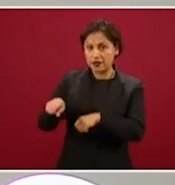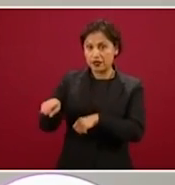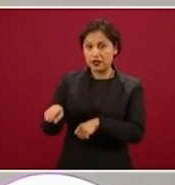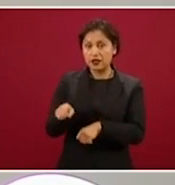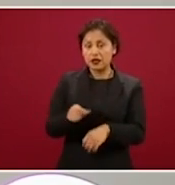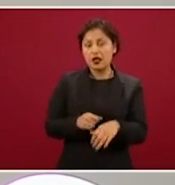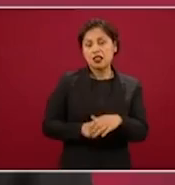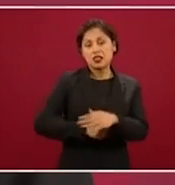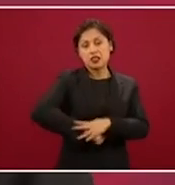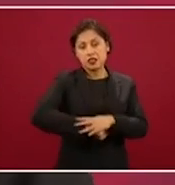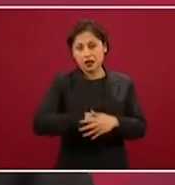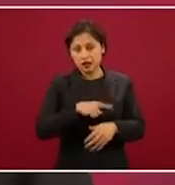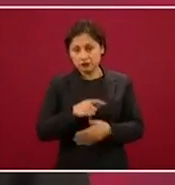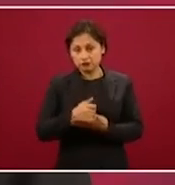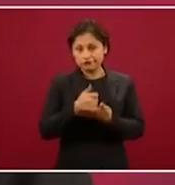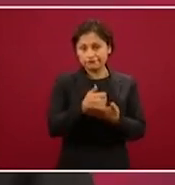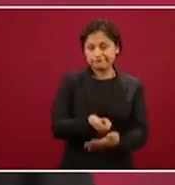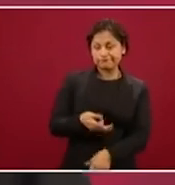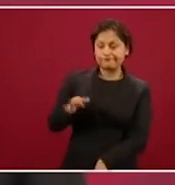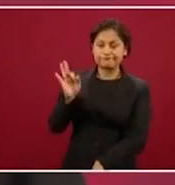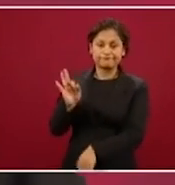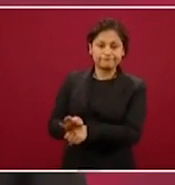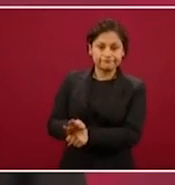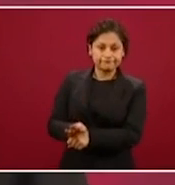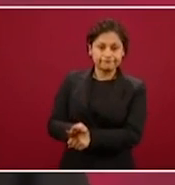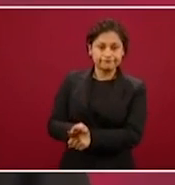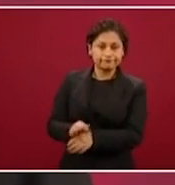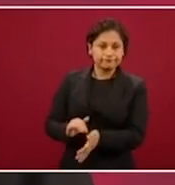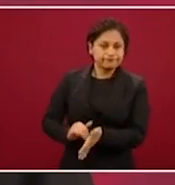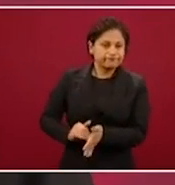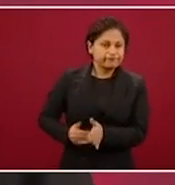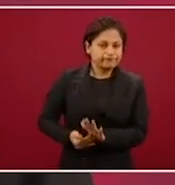influyentismo, habían prácticas de influyentismo.